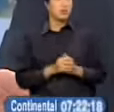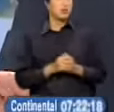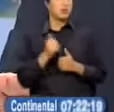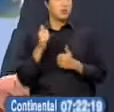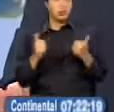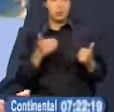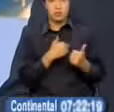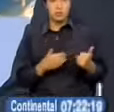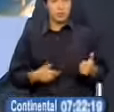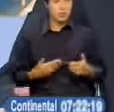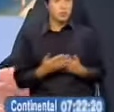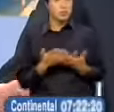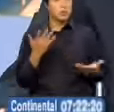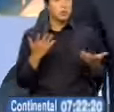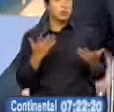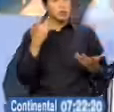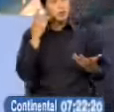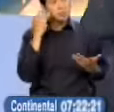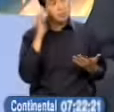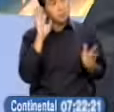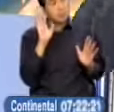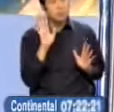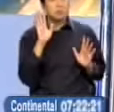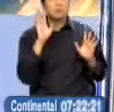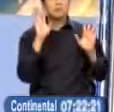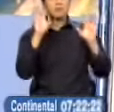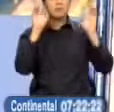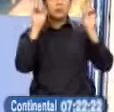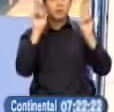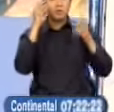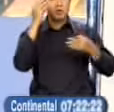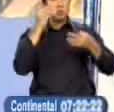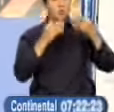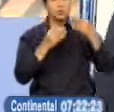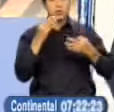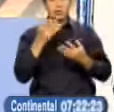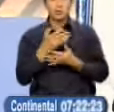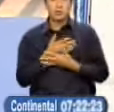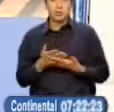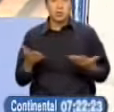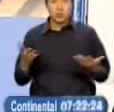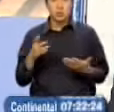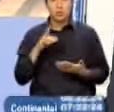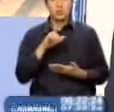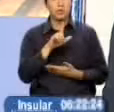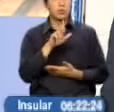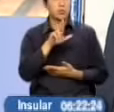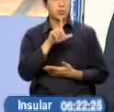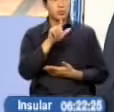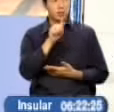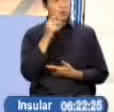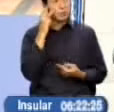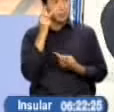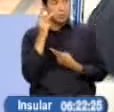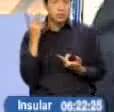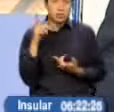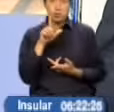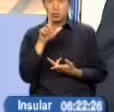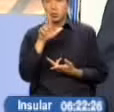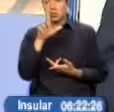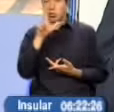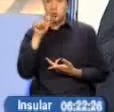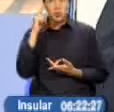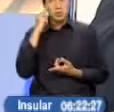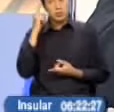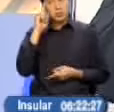presidencial pero a lo mejor es un plan b producto del juicio que el estanque entonces hay que ver si lula también está